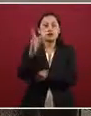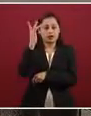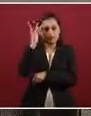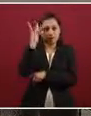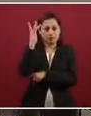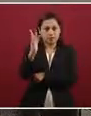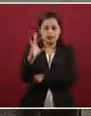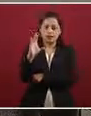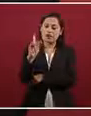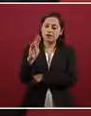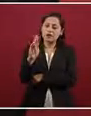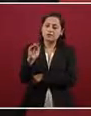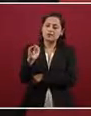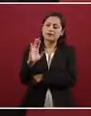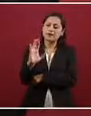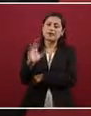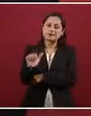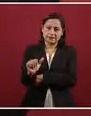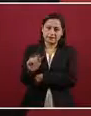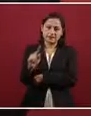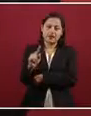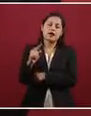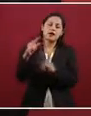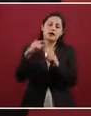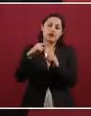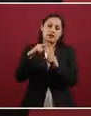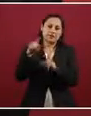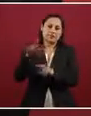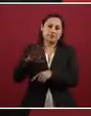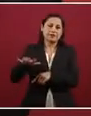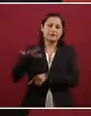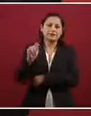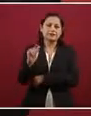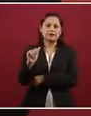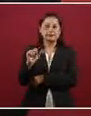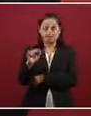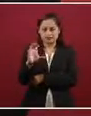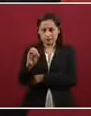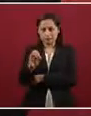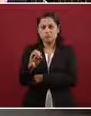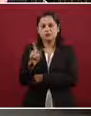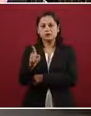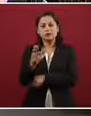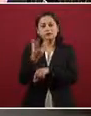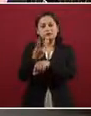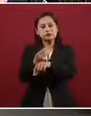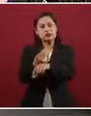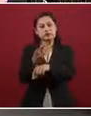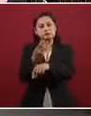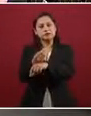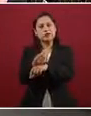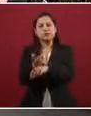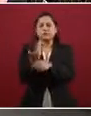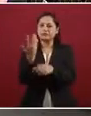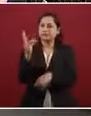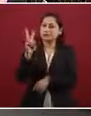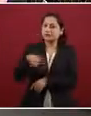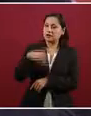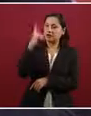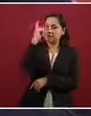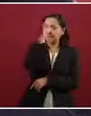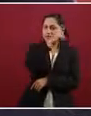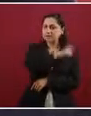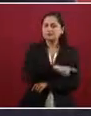Taxco, no sé si ustedes hayan visto, bueno, su proceso de restauración es muy complejo y va a tardar